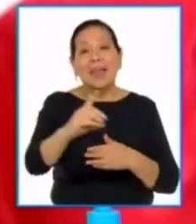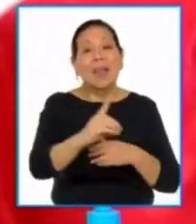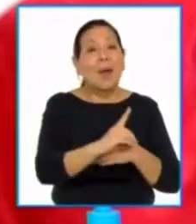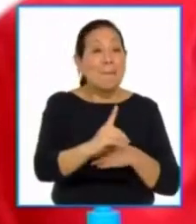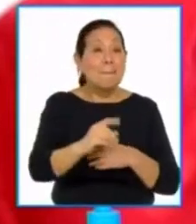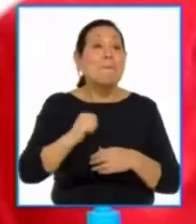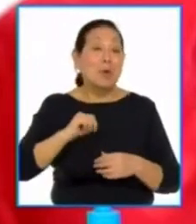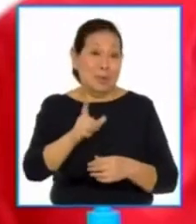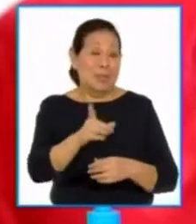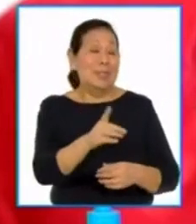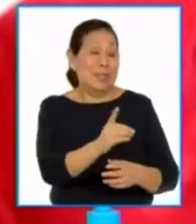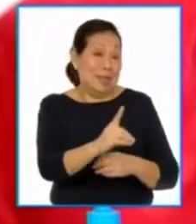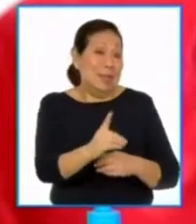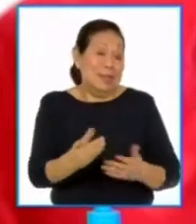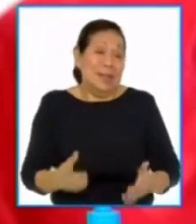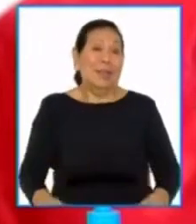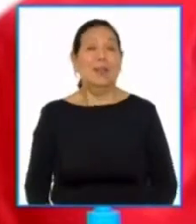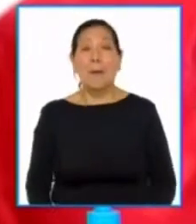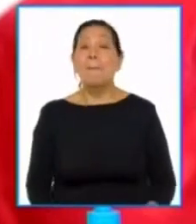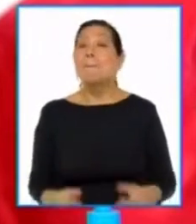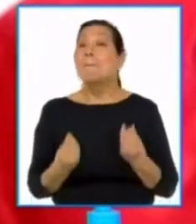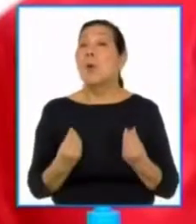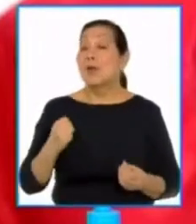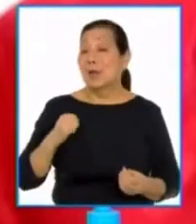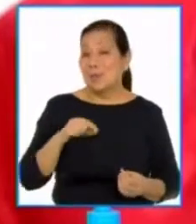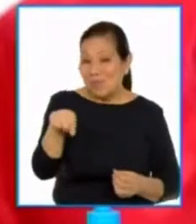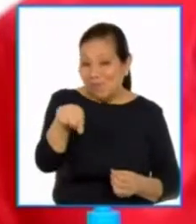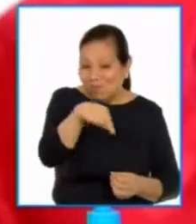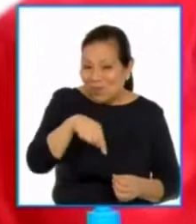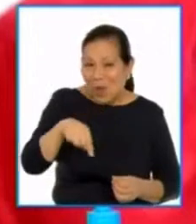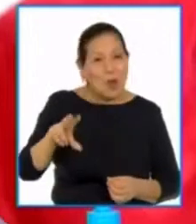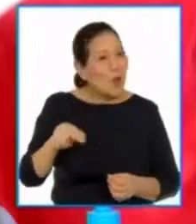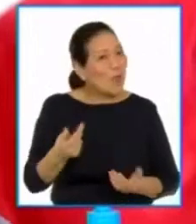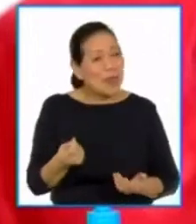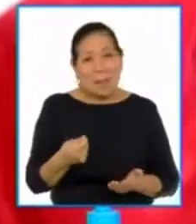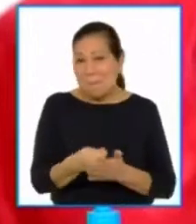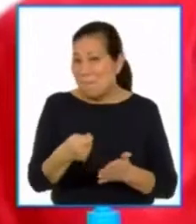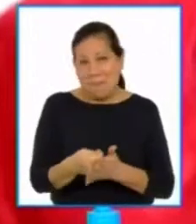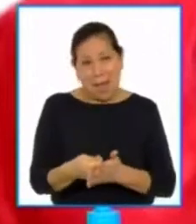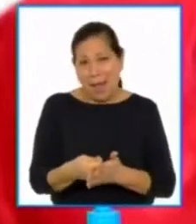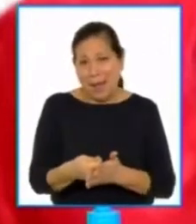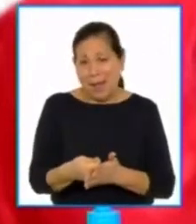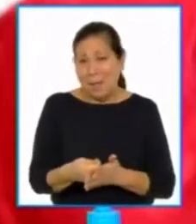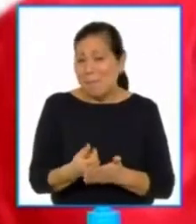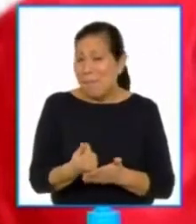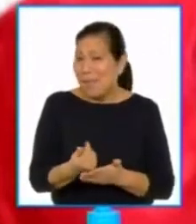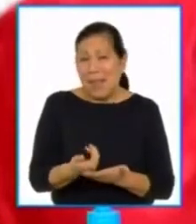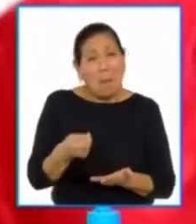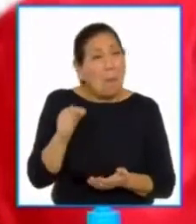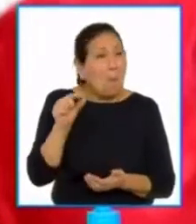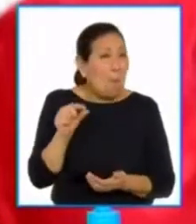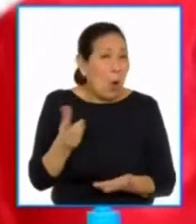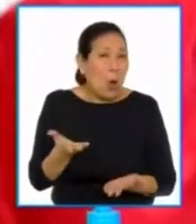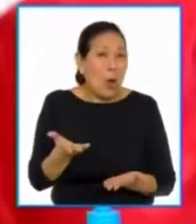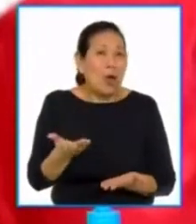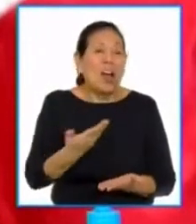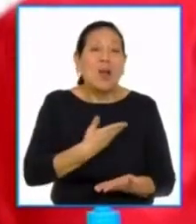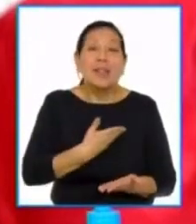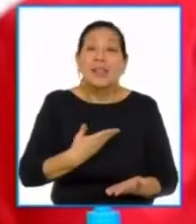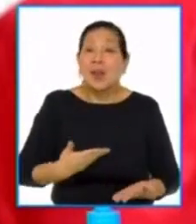y precisamente por eso, porque los municipios no tienen fondos para aportar capital, lo hace